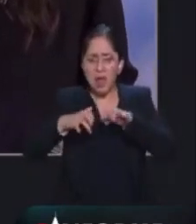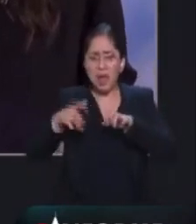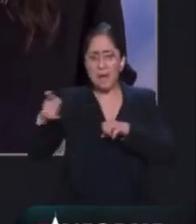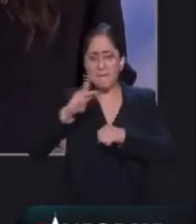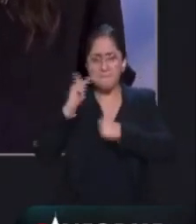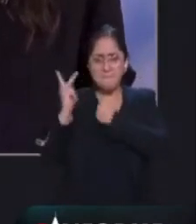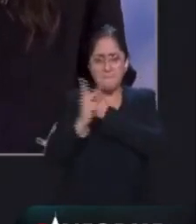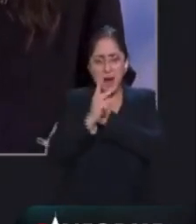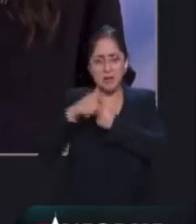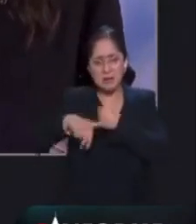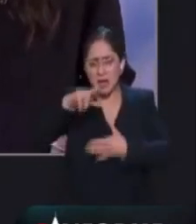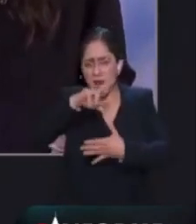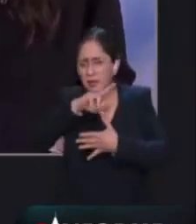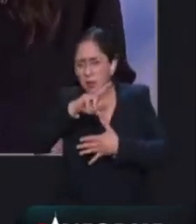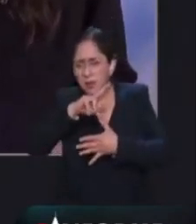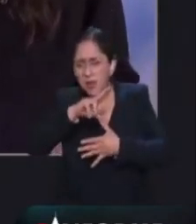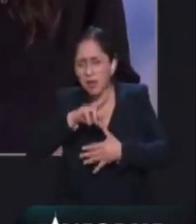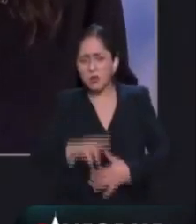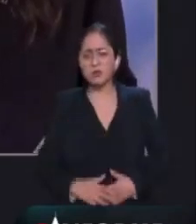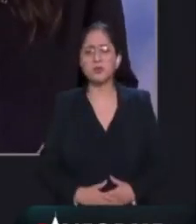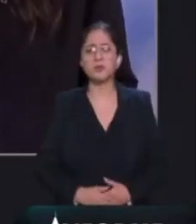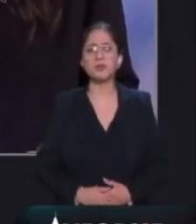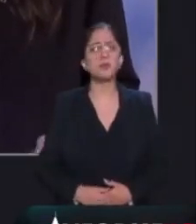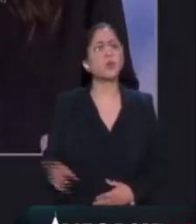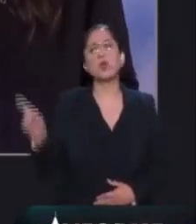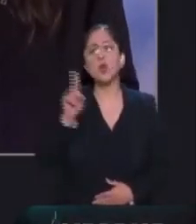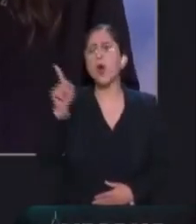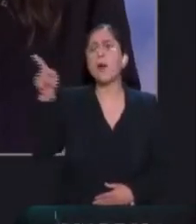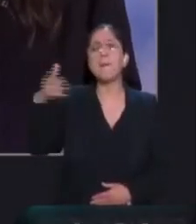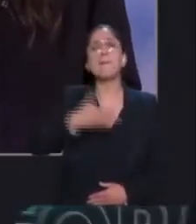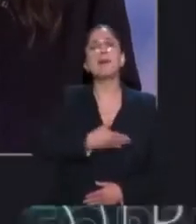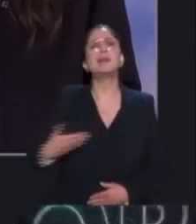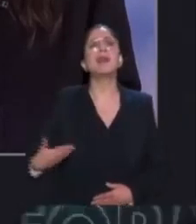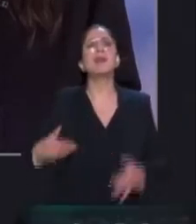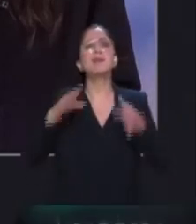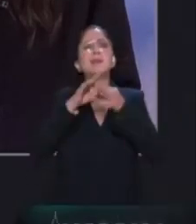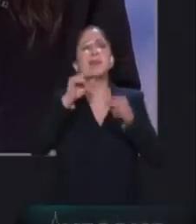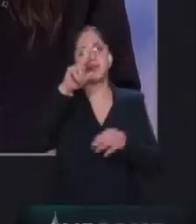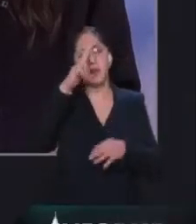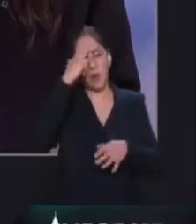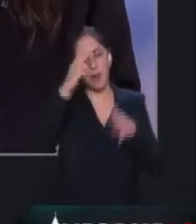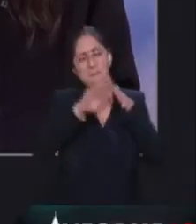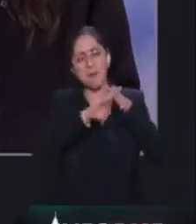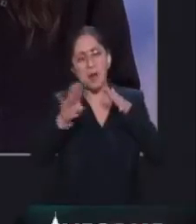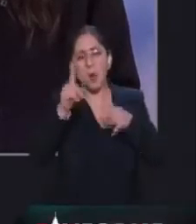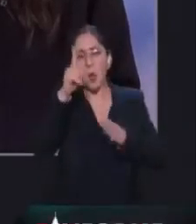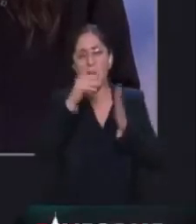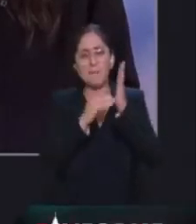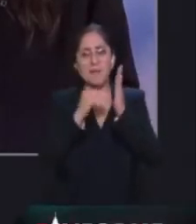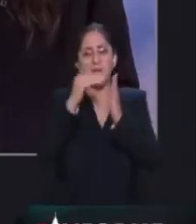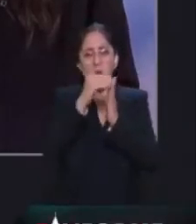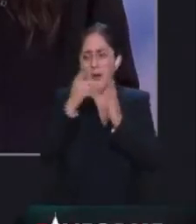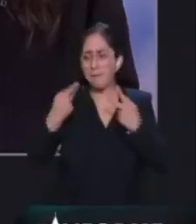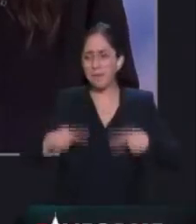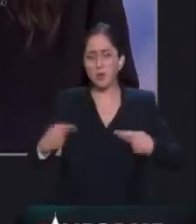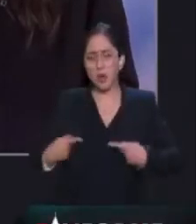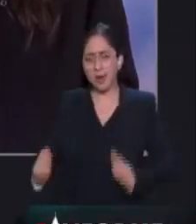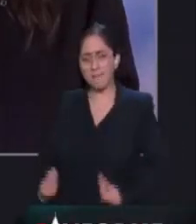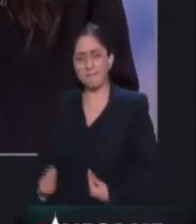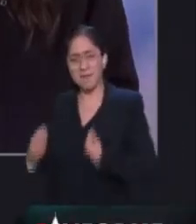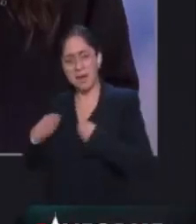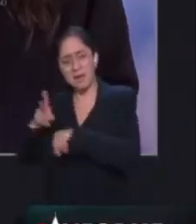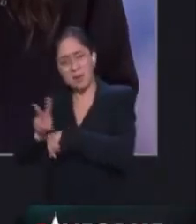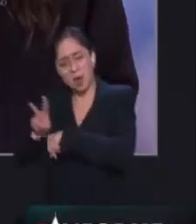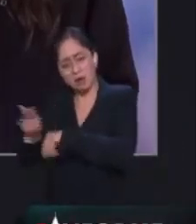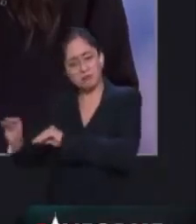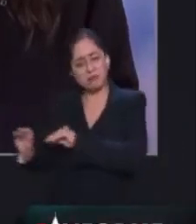No, se refiere a esta migración que Muy hubo. bien. Hay que acordarnos, Perú tiene una migración de casi 1 millón de ciudadanos de Venezuela, muchos